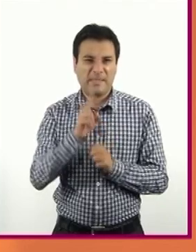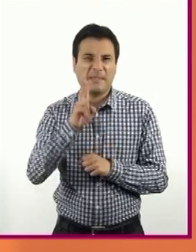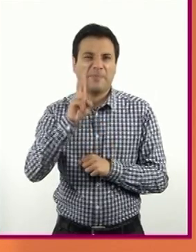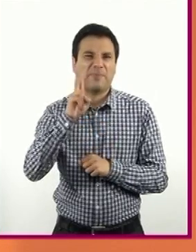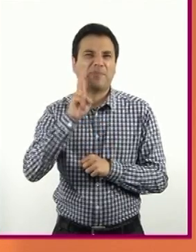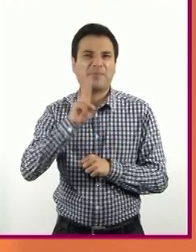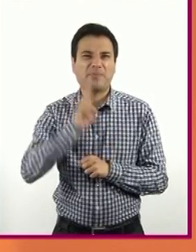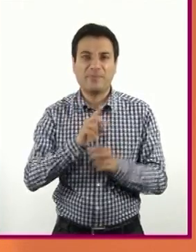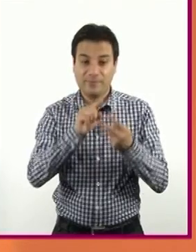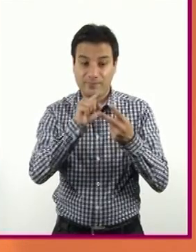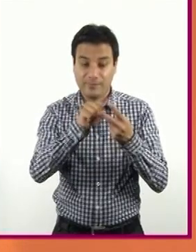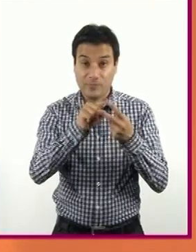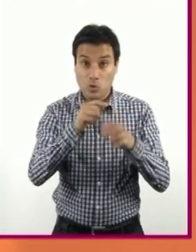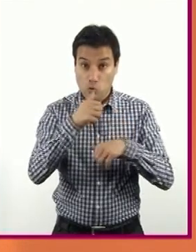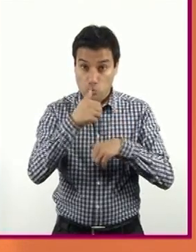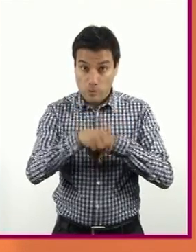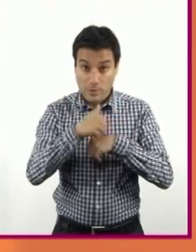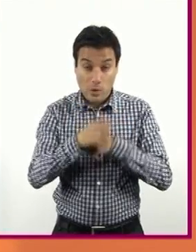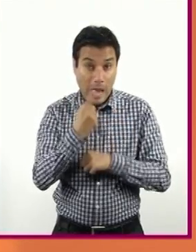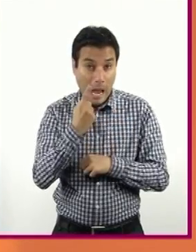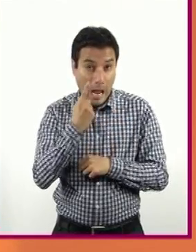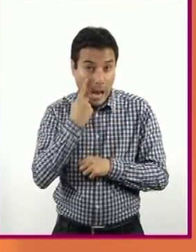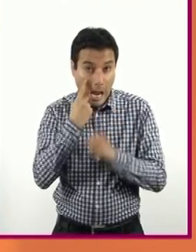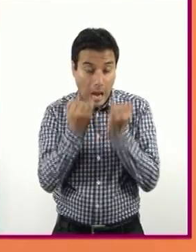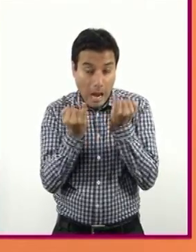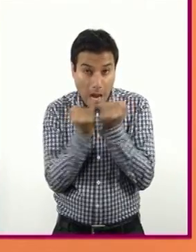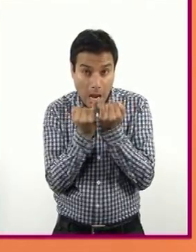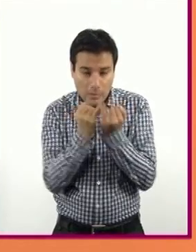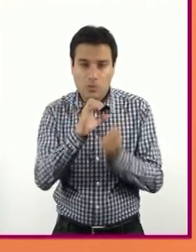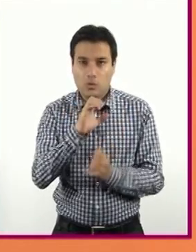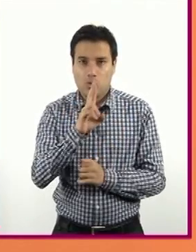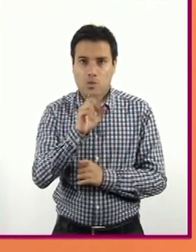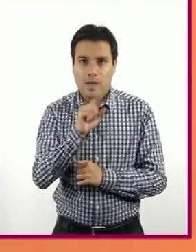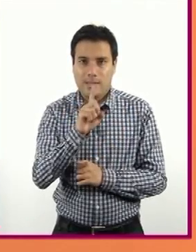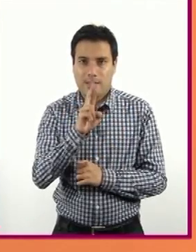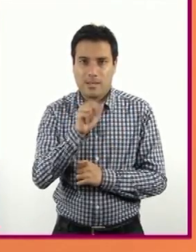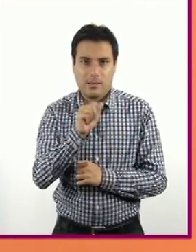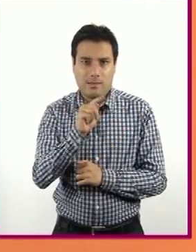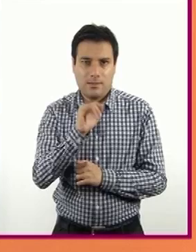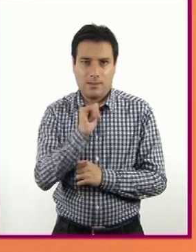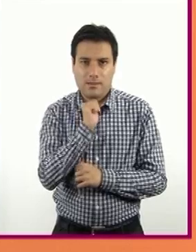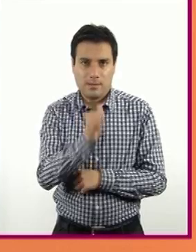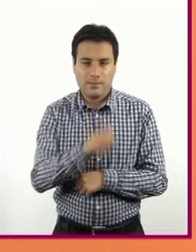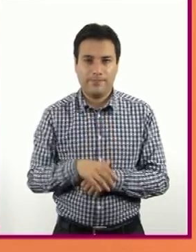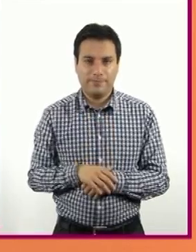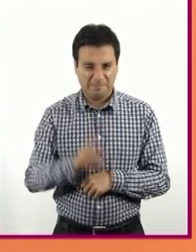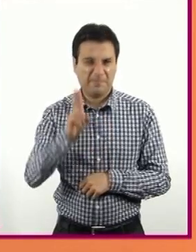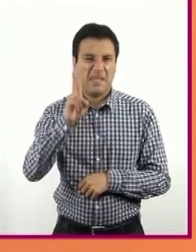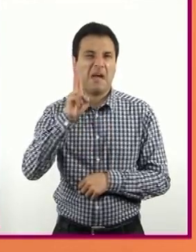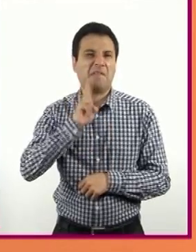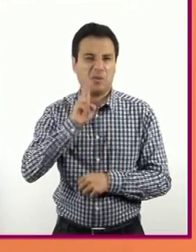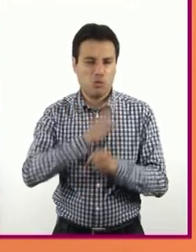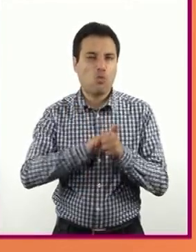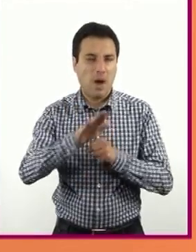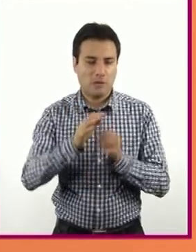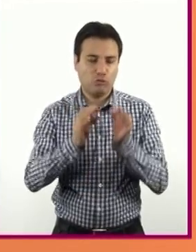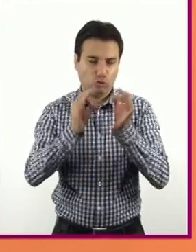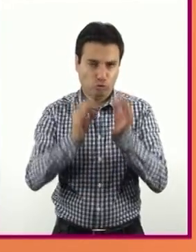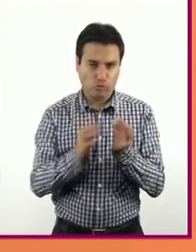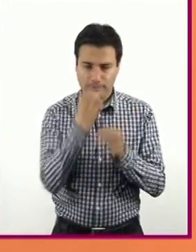es constante, entonces no es cuadrática. Veamos cuál de las sucesiones es